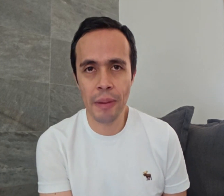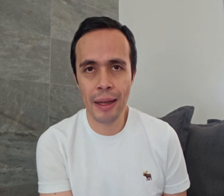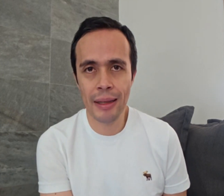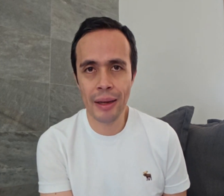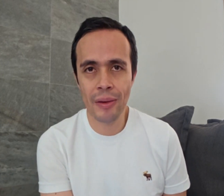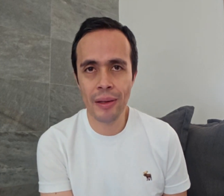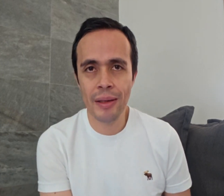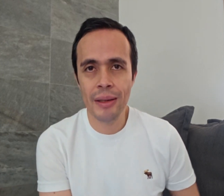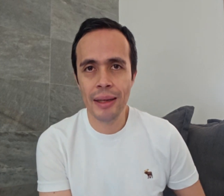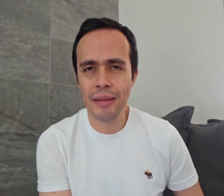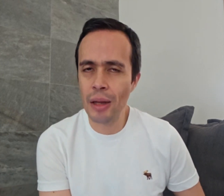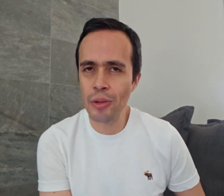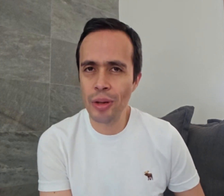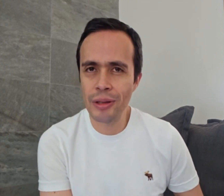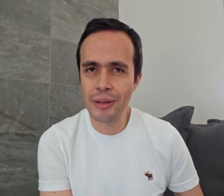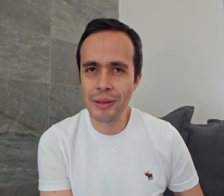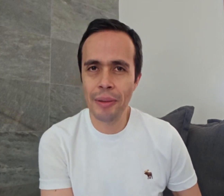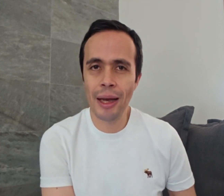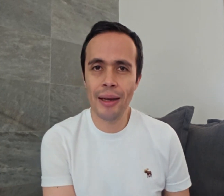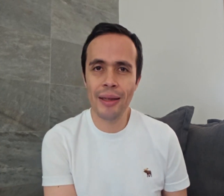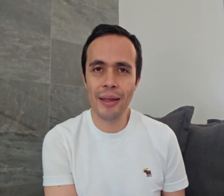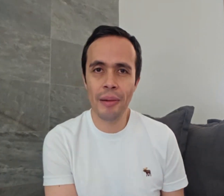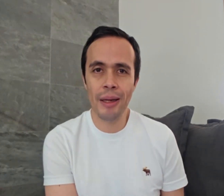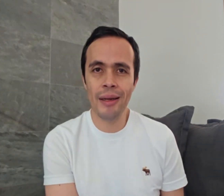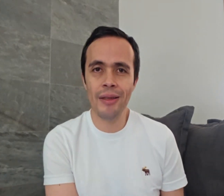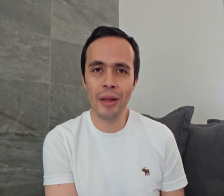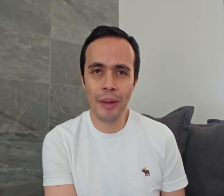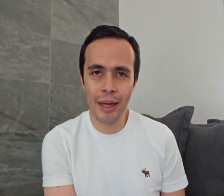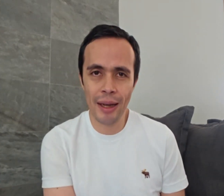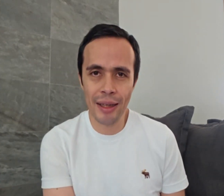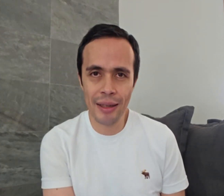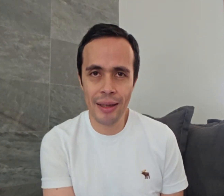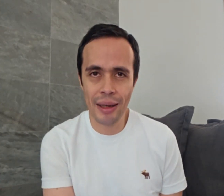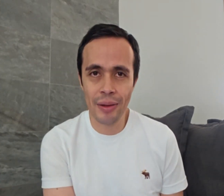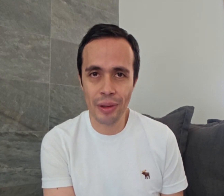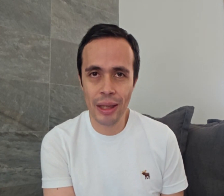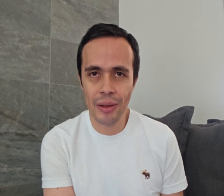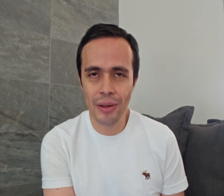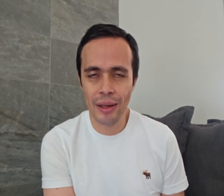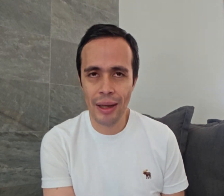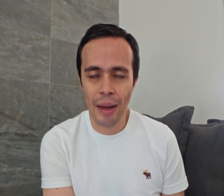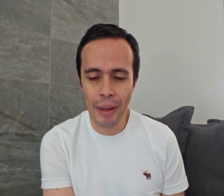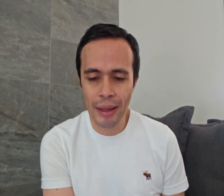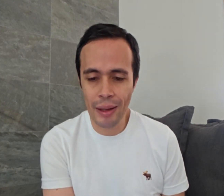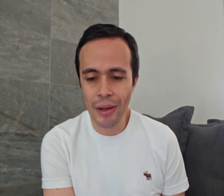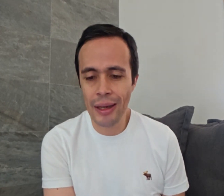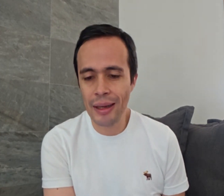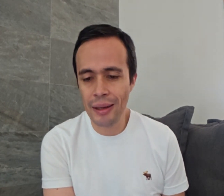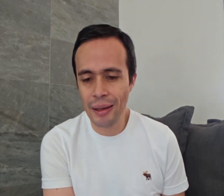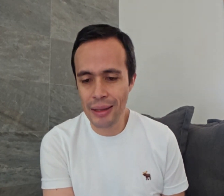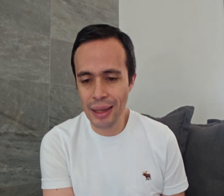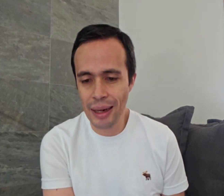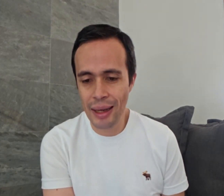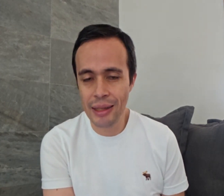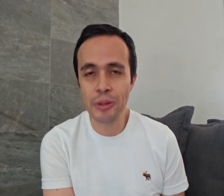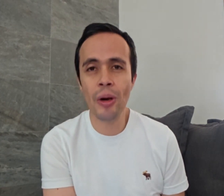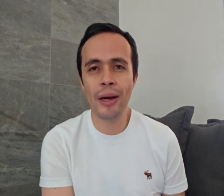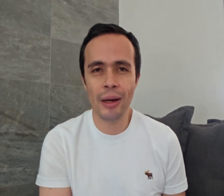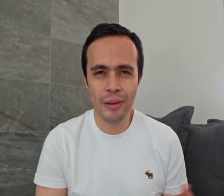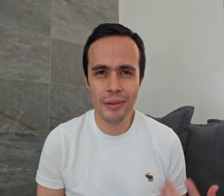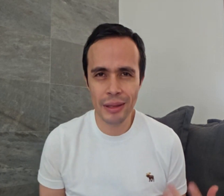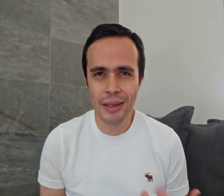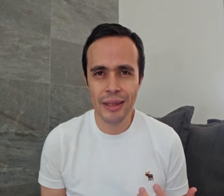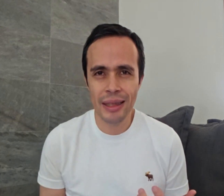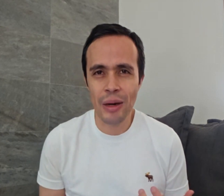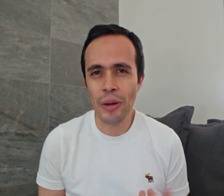planteado Felipe Calderón que Estados Unidos debería intervenir en toda América Latina, incluyendo a México, y hasta la